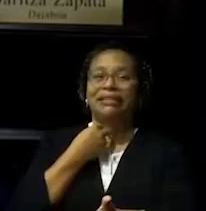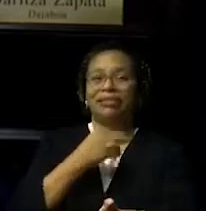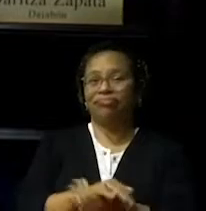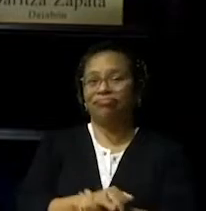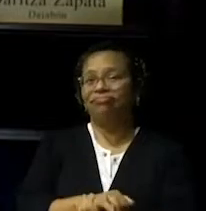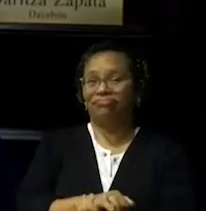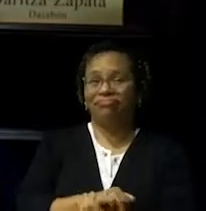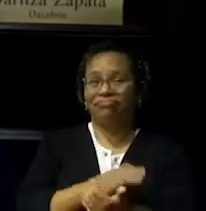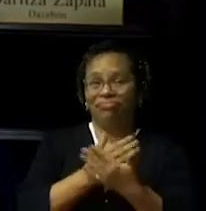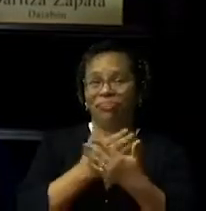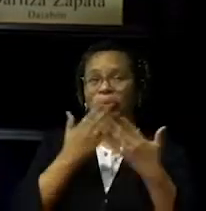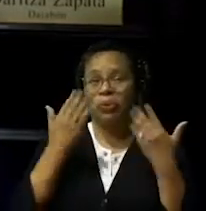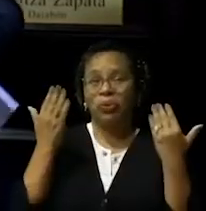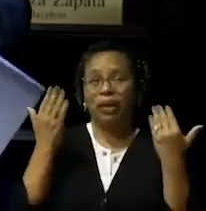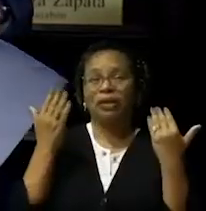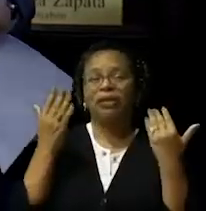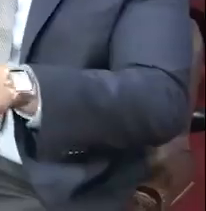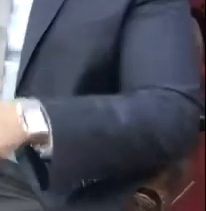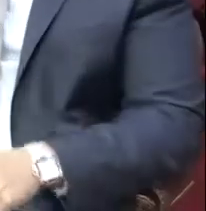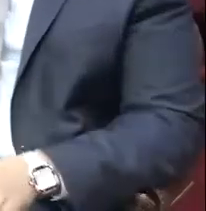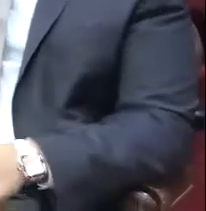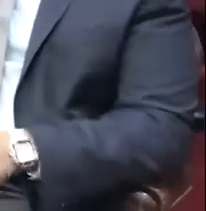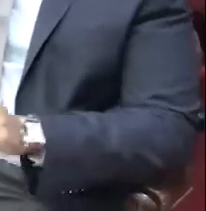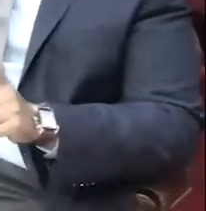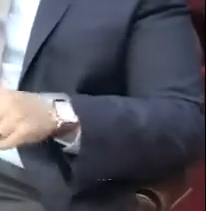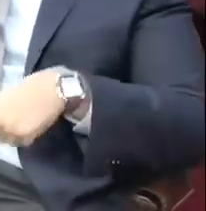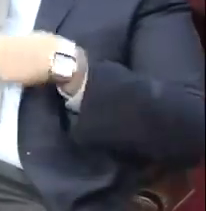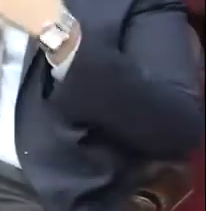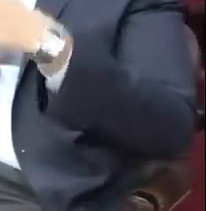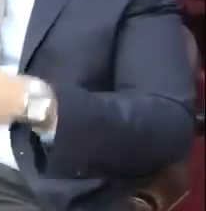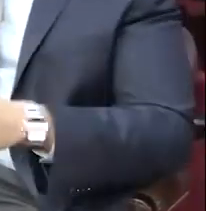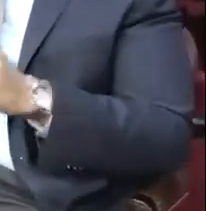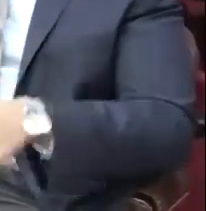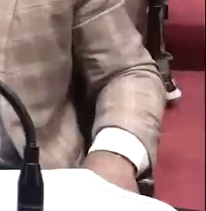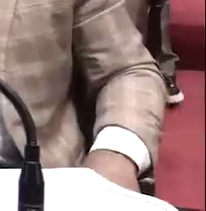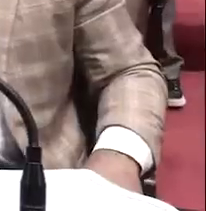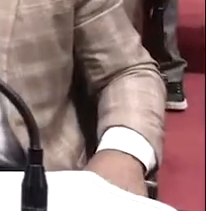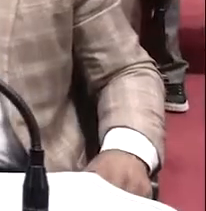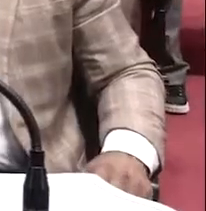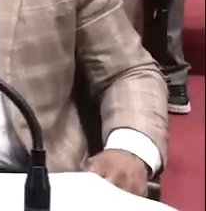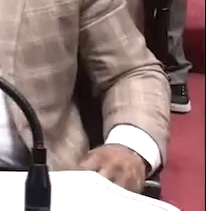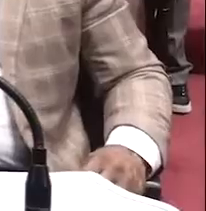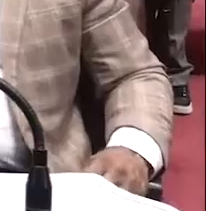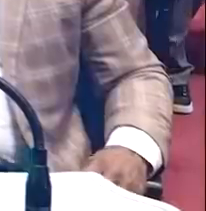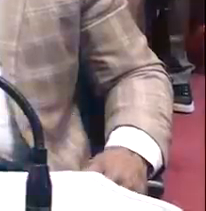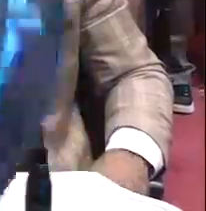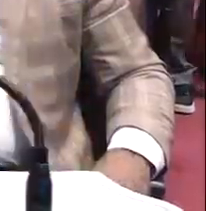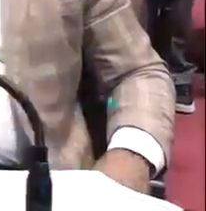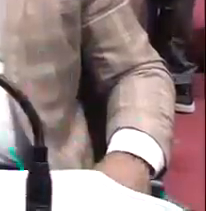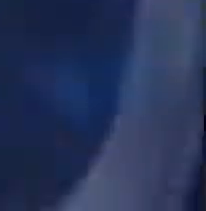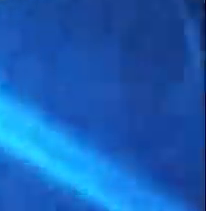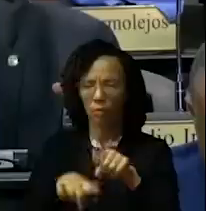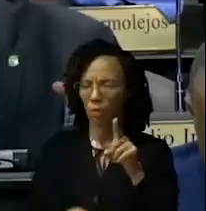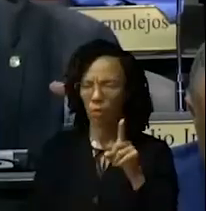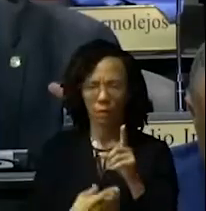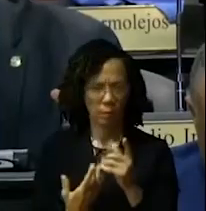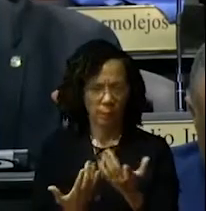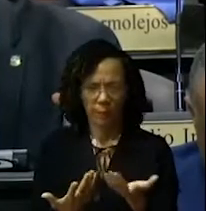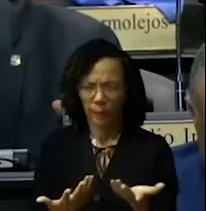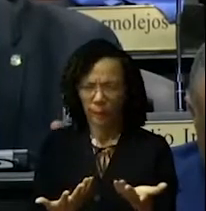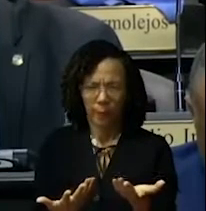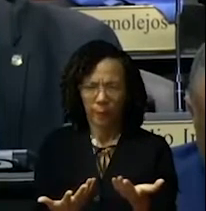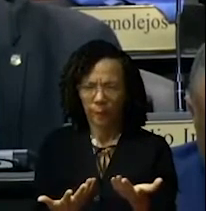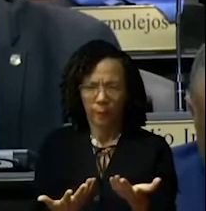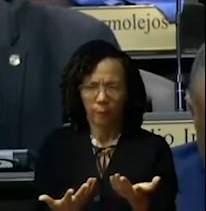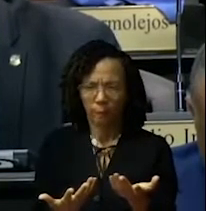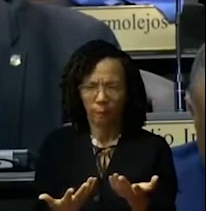preocupación social, el diputado Luis Gómez Benzo solicitó la construcción de un centro de atención integral para la discapacidad en San Pedro de Macorís, mientras que la